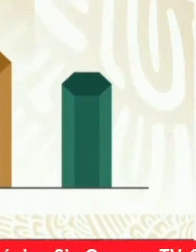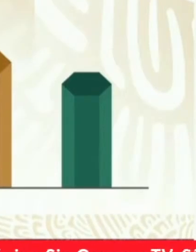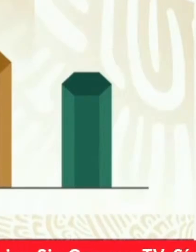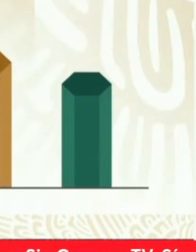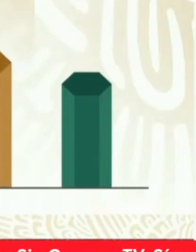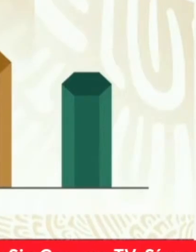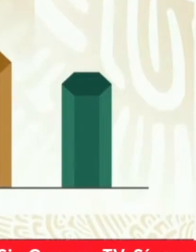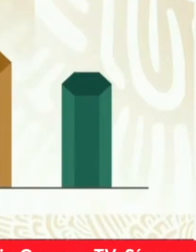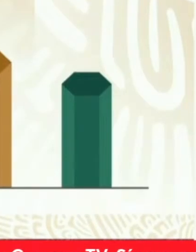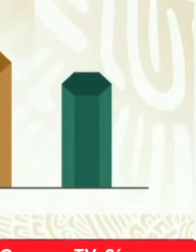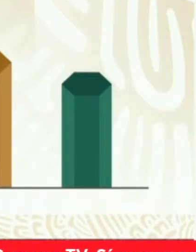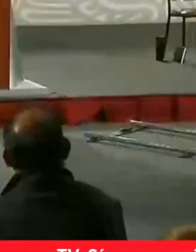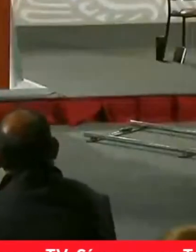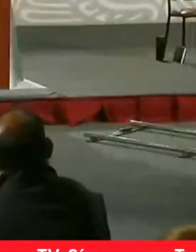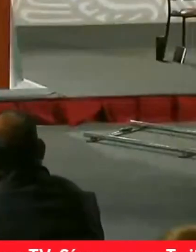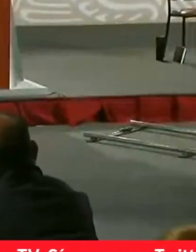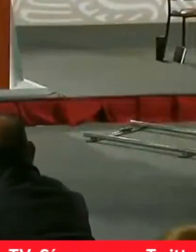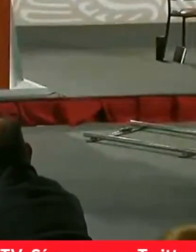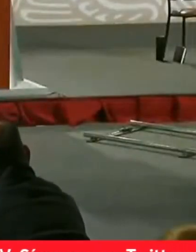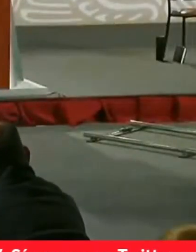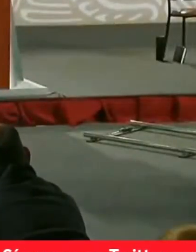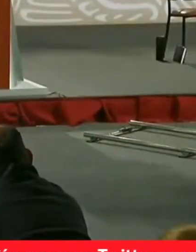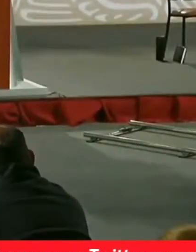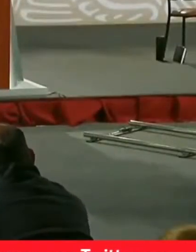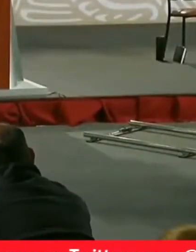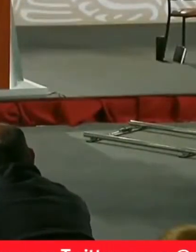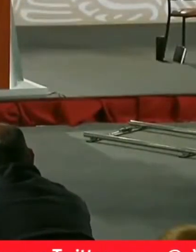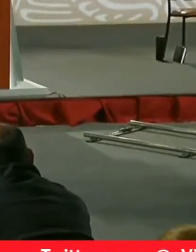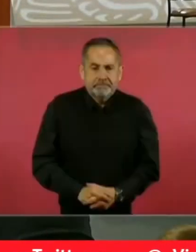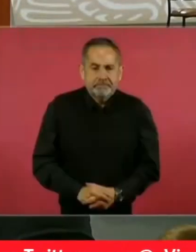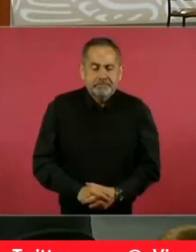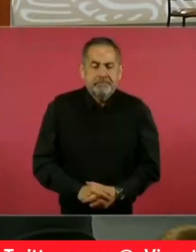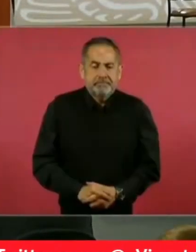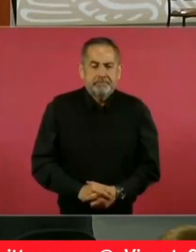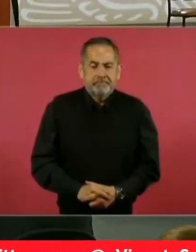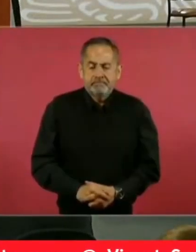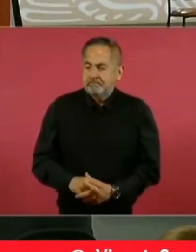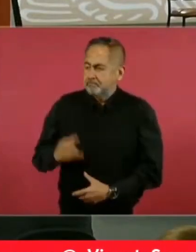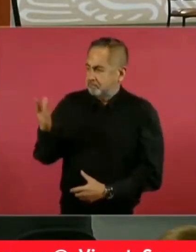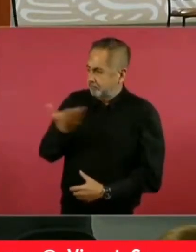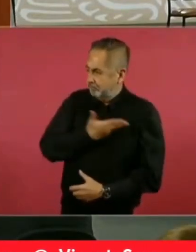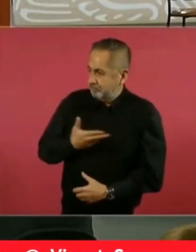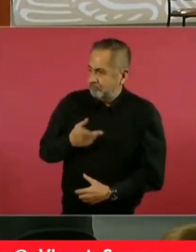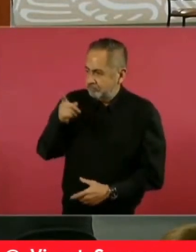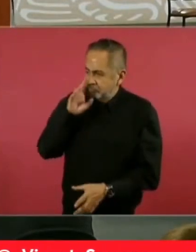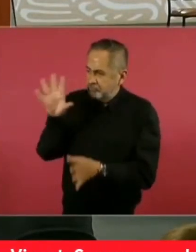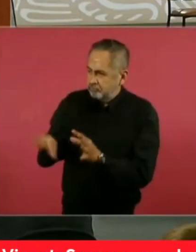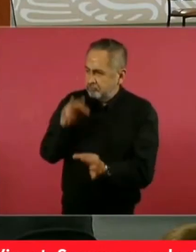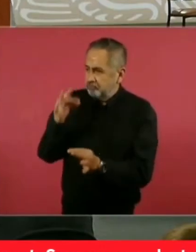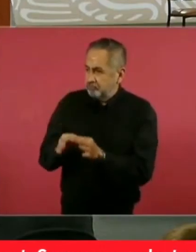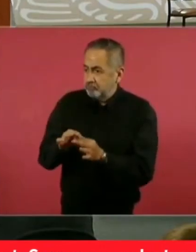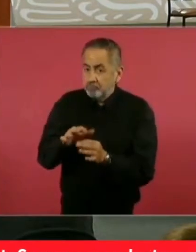Definitivamente no somos iguales. Señor presidente, usted cumplió. Por el bien de todos, primero los pobres.